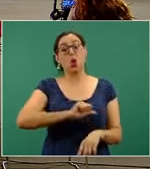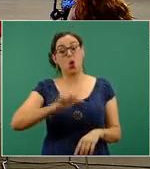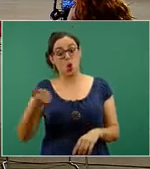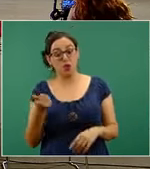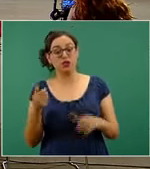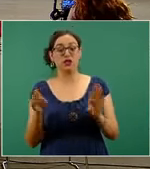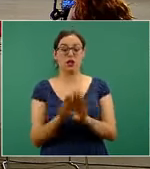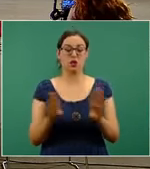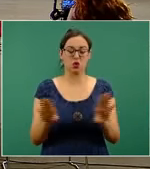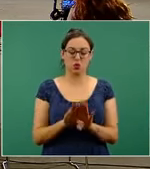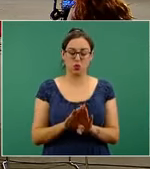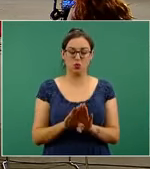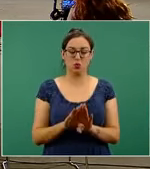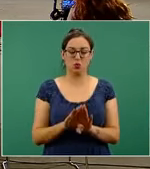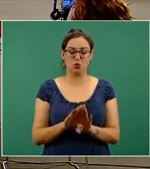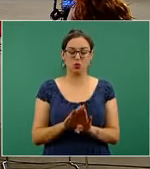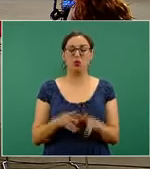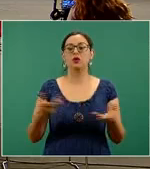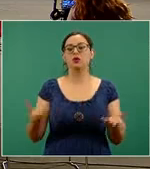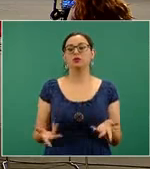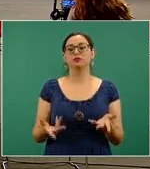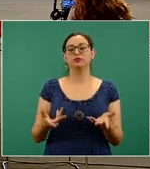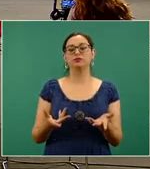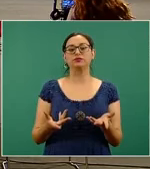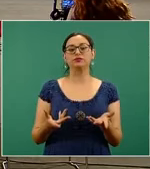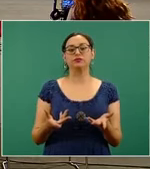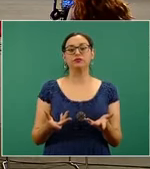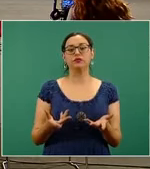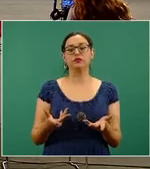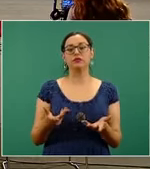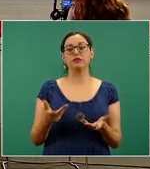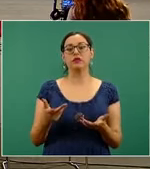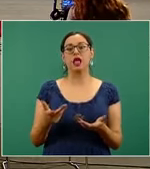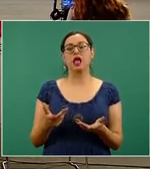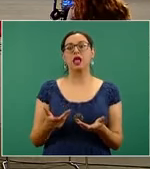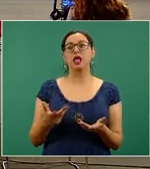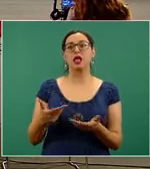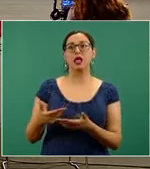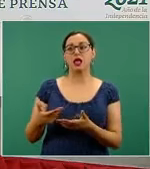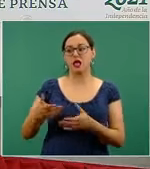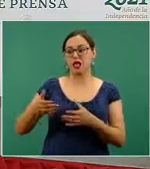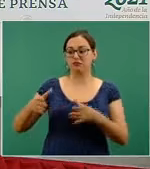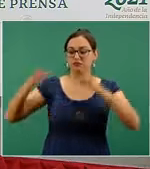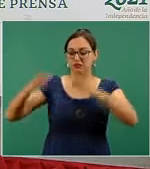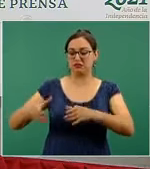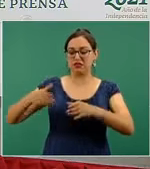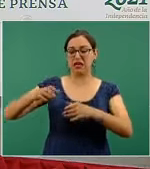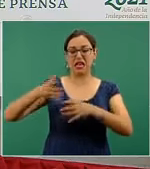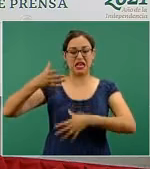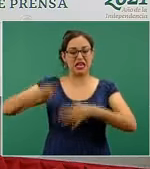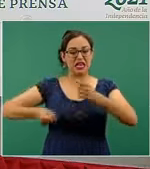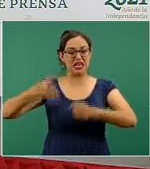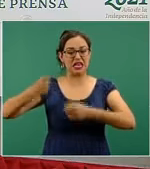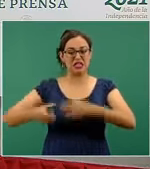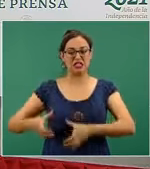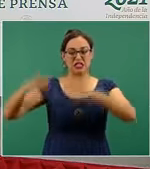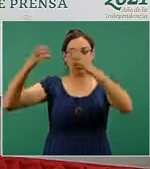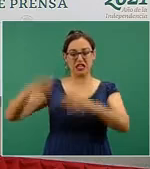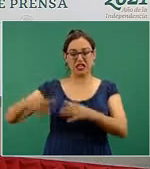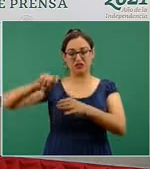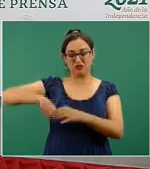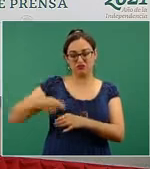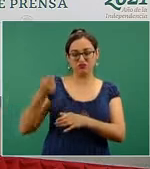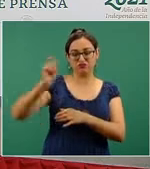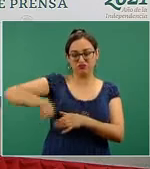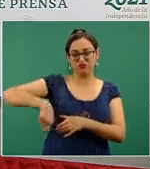código de sucedáneos, de publicidad de sucedáneos de la leche materna, es decir, esas latas de fórmula que vemos en los supermercados con regalitos